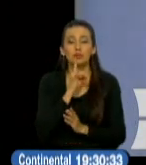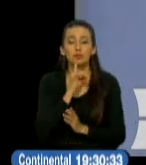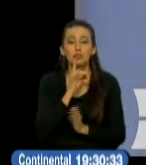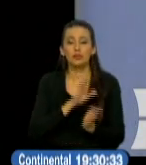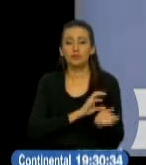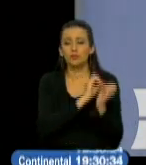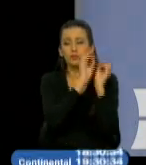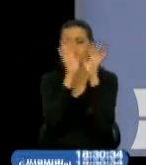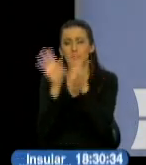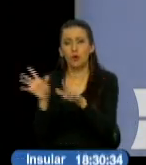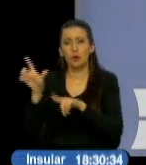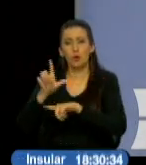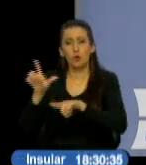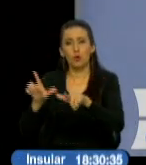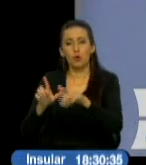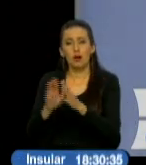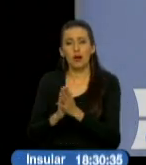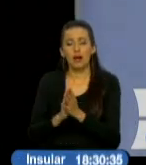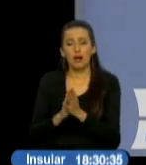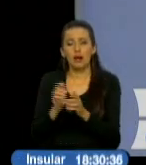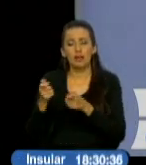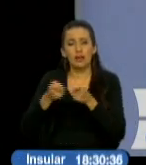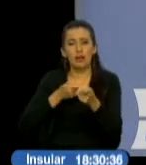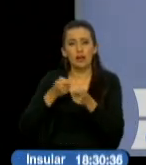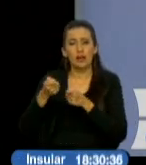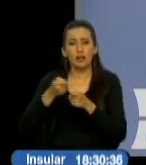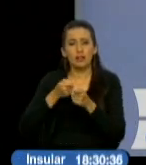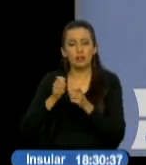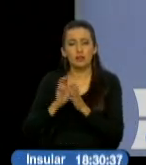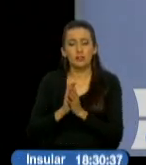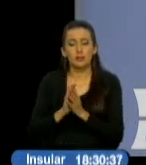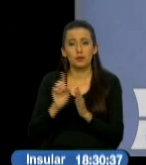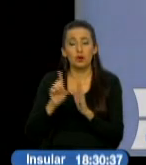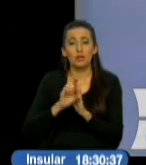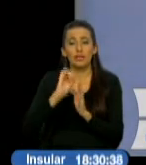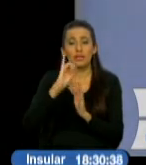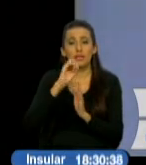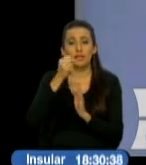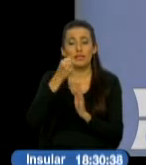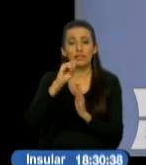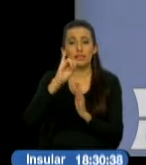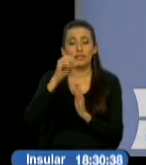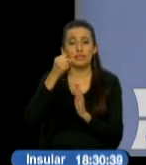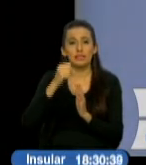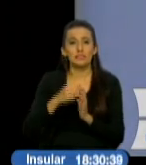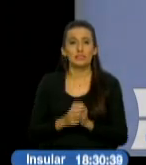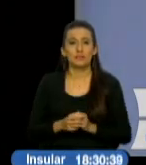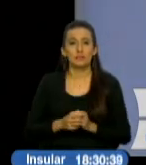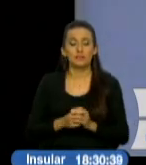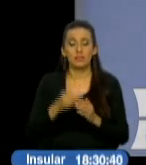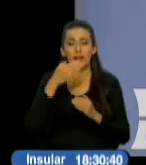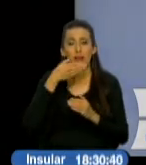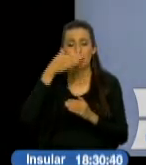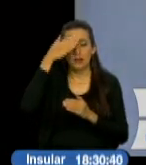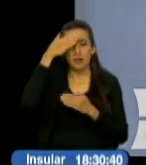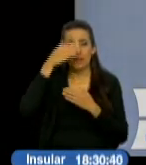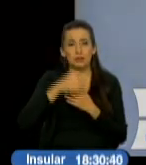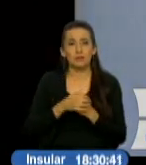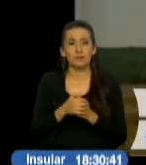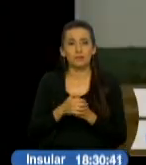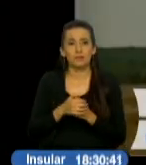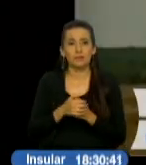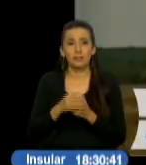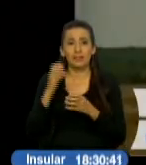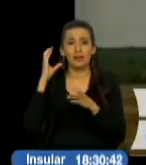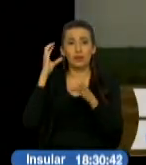un complejo de cavernas bajo el control del grupo radical Estado Islámico en la provincia oriental de Nangarhar. El